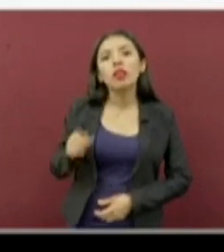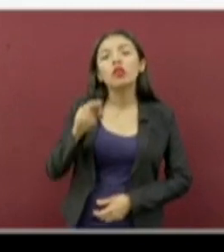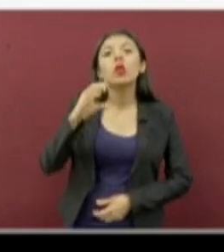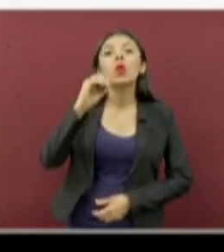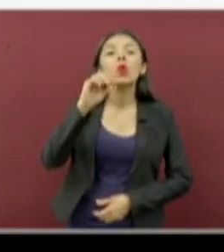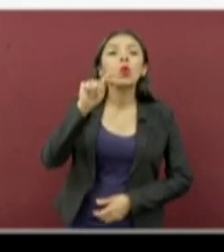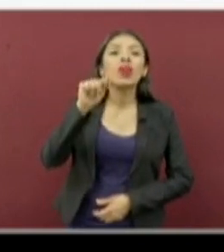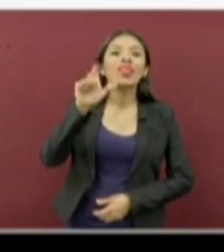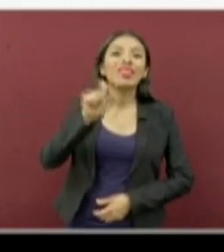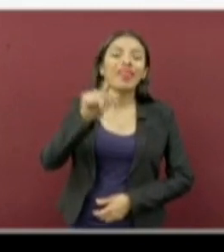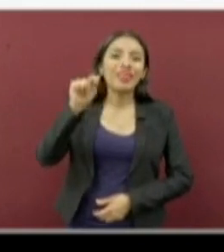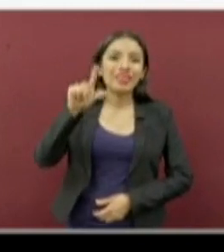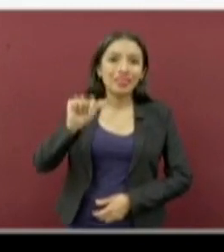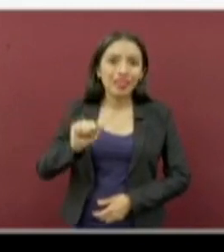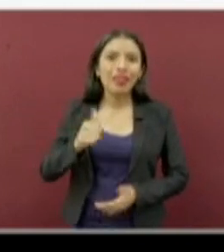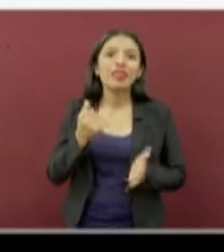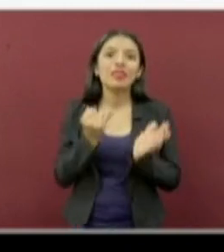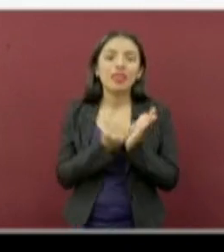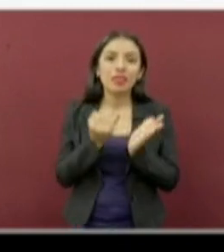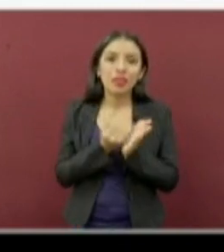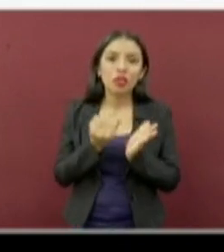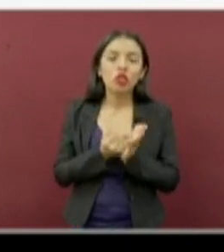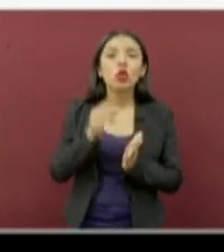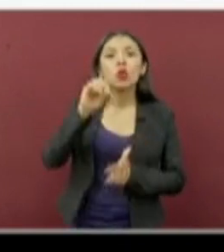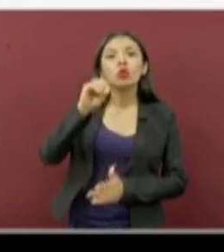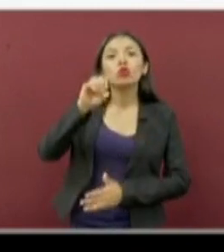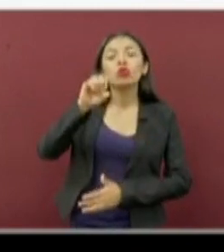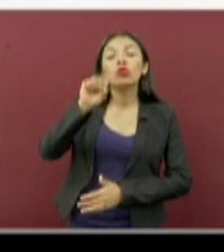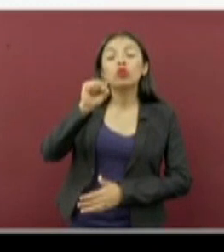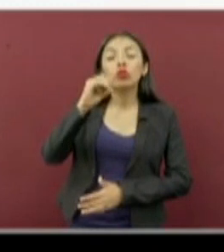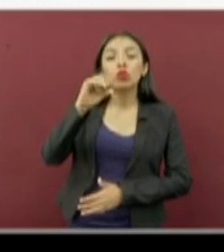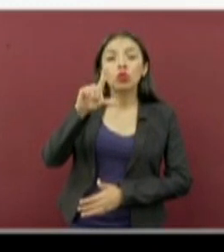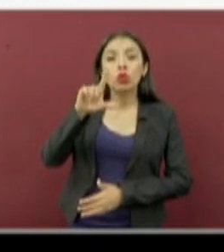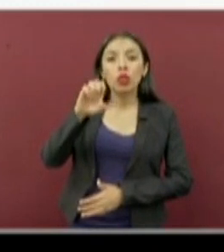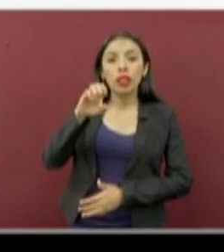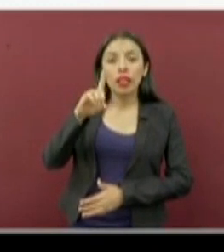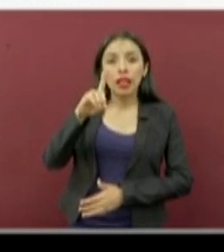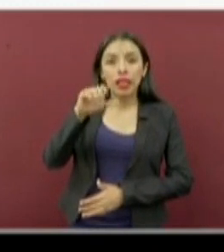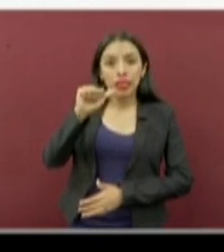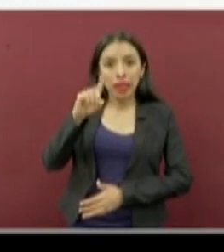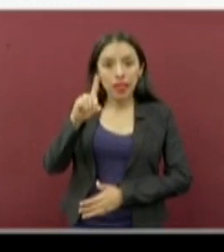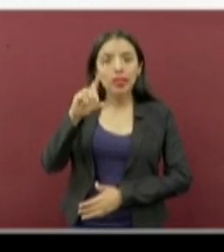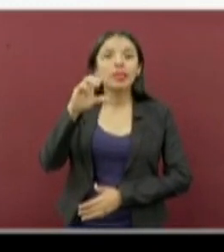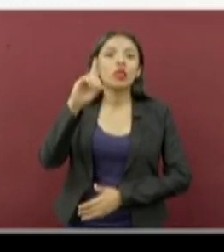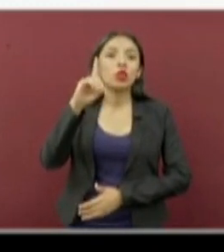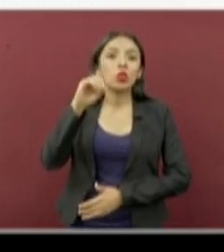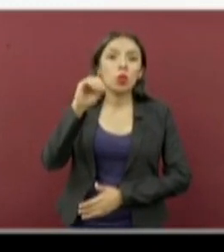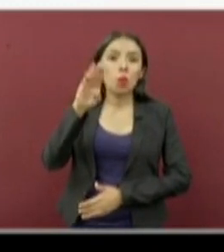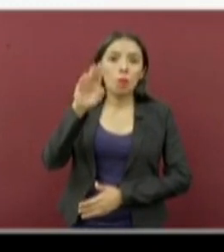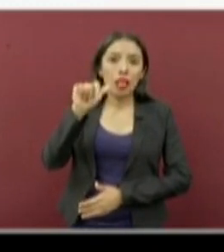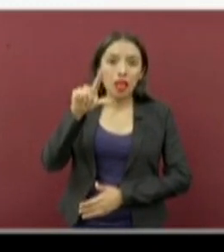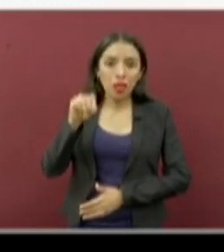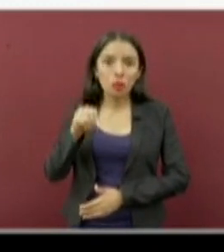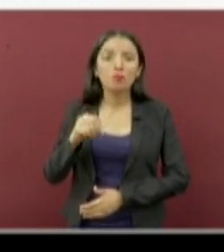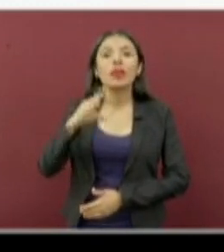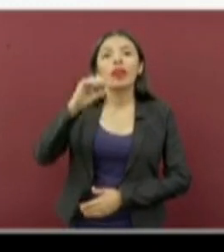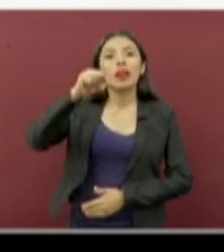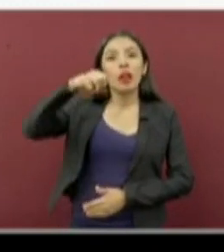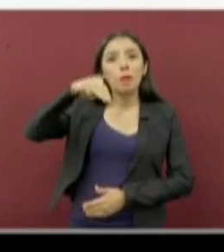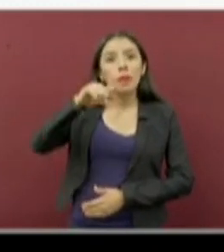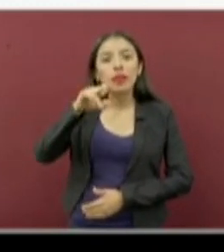Medellín, Iztaccíhuatlán y Soledad de Doblado. También Camerino Z. Mendoza,